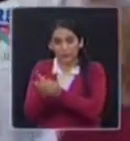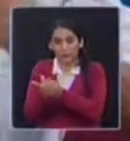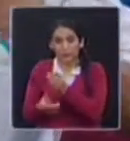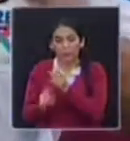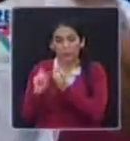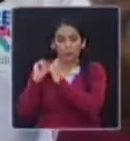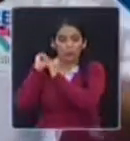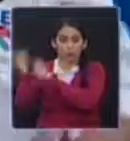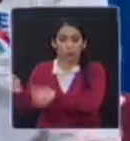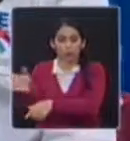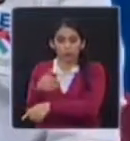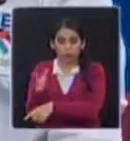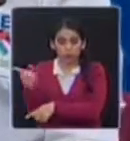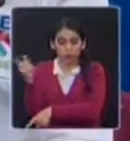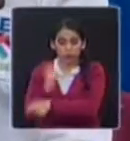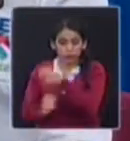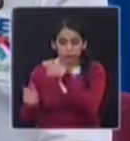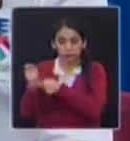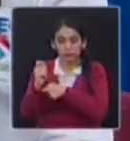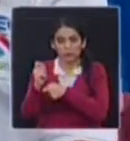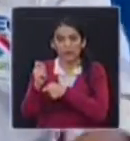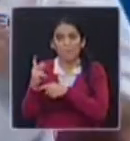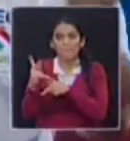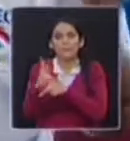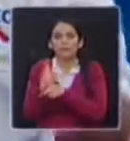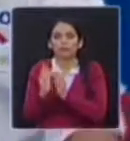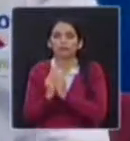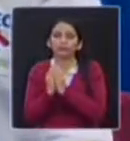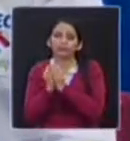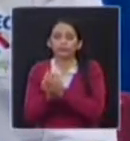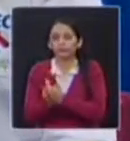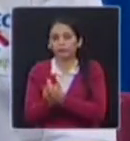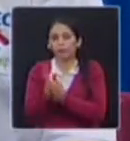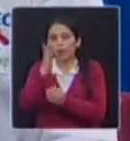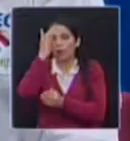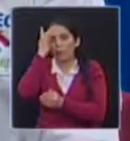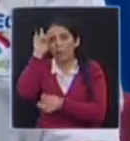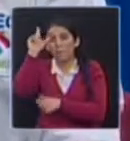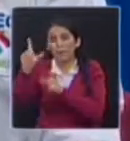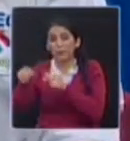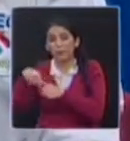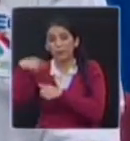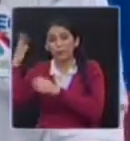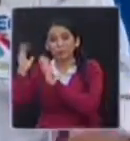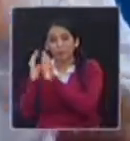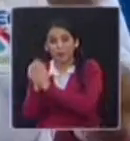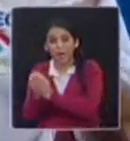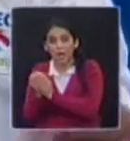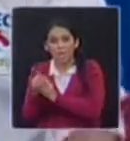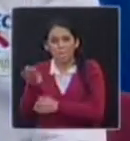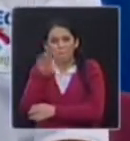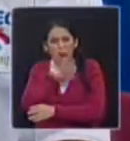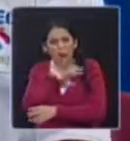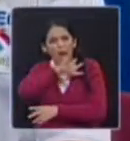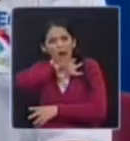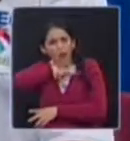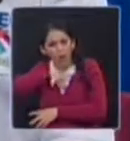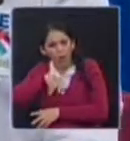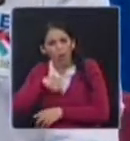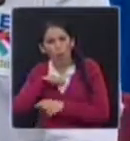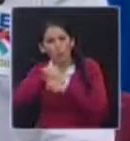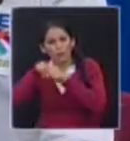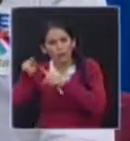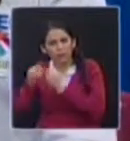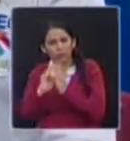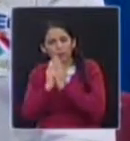a volver o no, debido a que los piratas de mar, pues, por robar sus motores, sus lanchas, muchas veces los